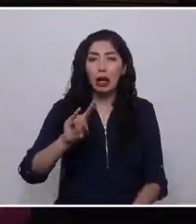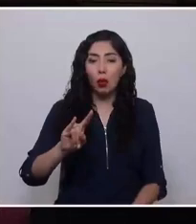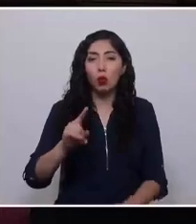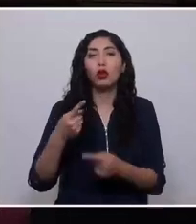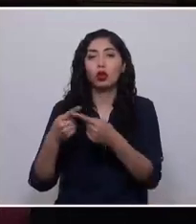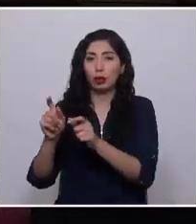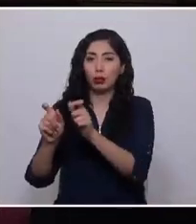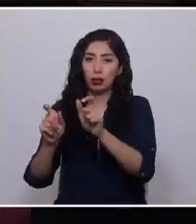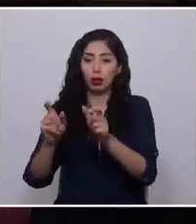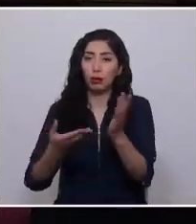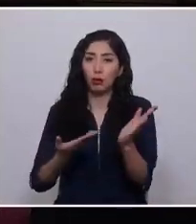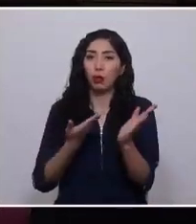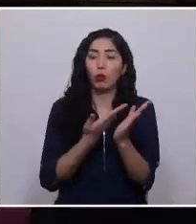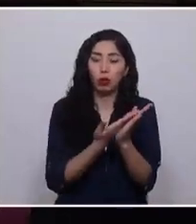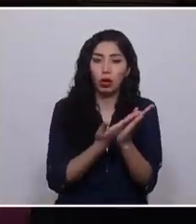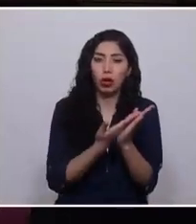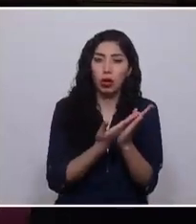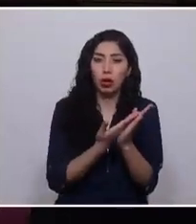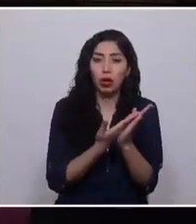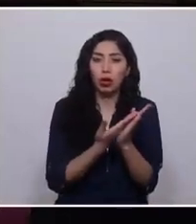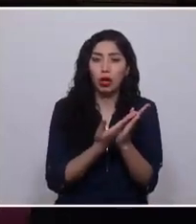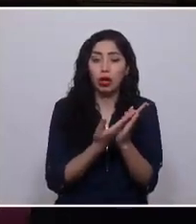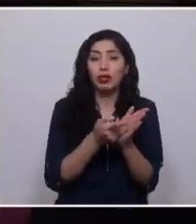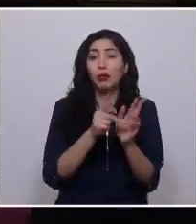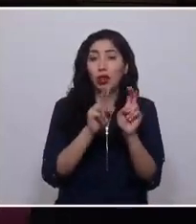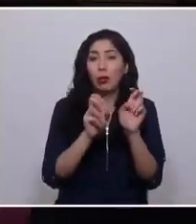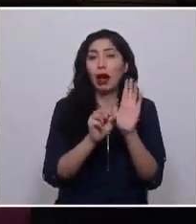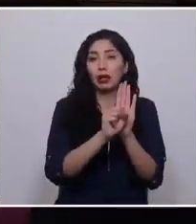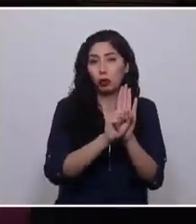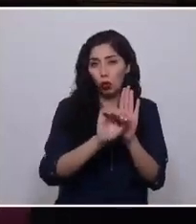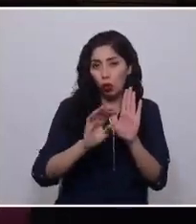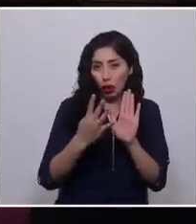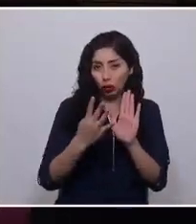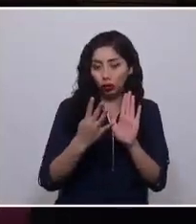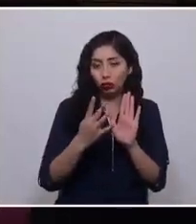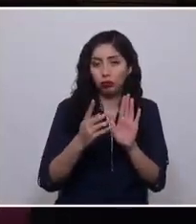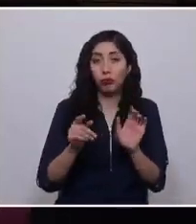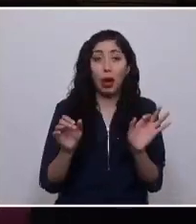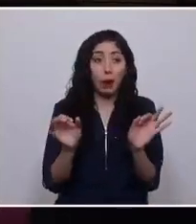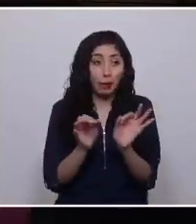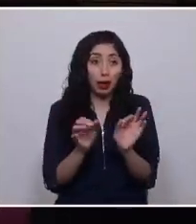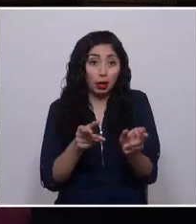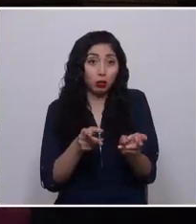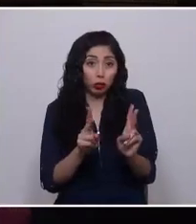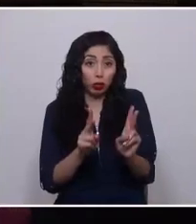Incide en el artículo 4. Se ofrece la palabra respecto a la indicación número 13.